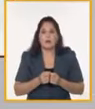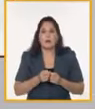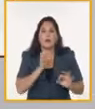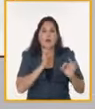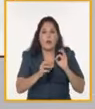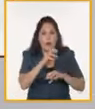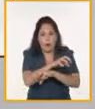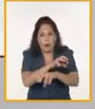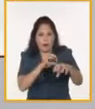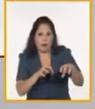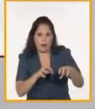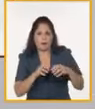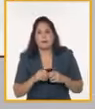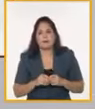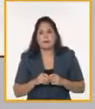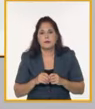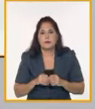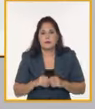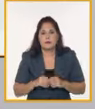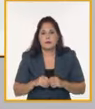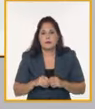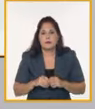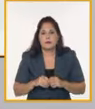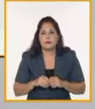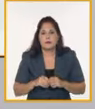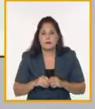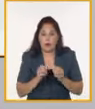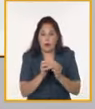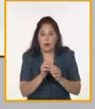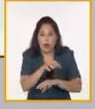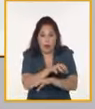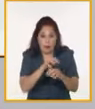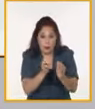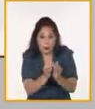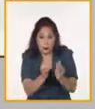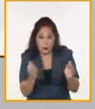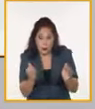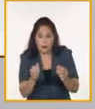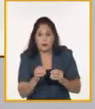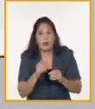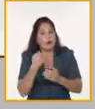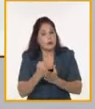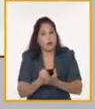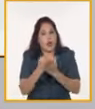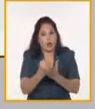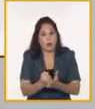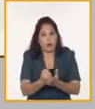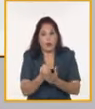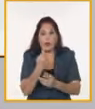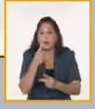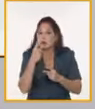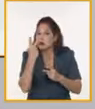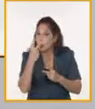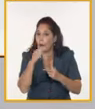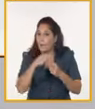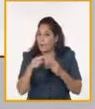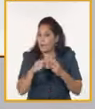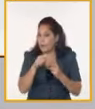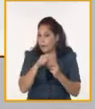tanto para los que los que la crianza de animales como lo que tiene que ver con la asistencia veterinaria que también son dos permisos